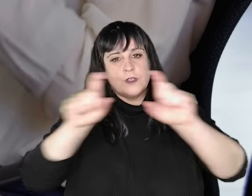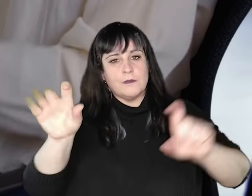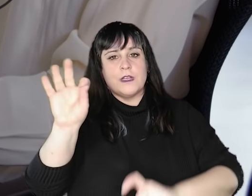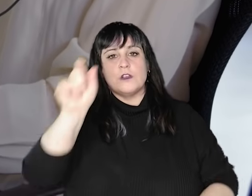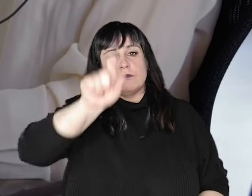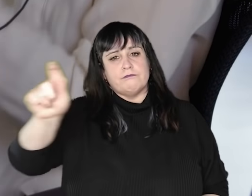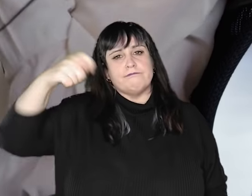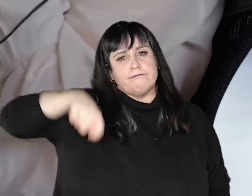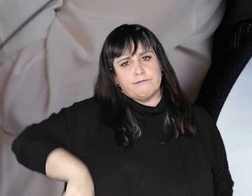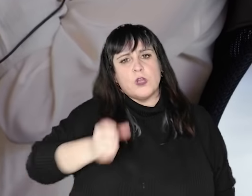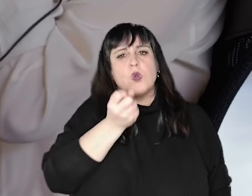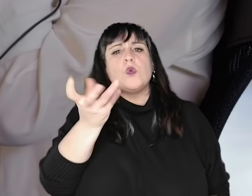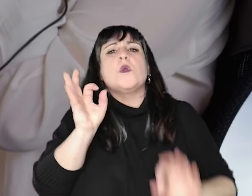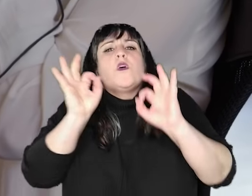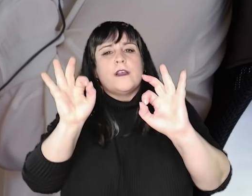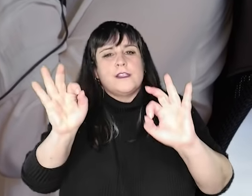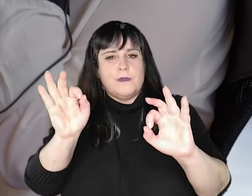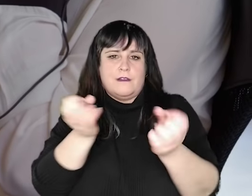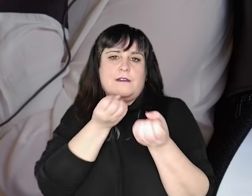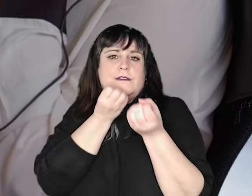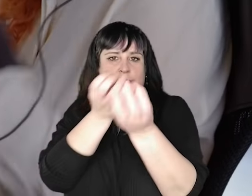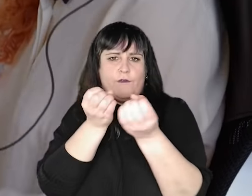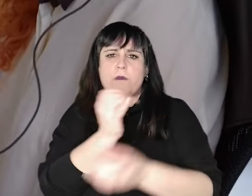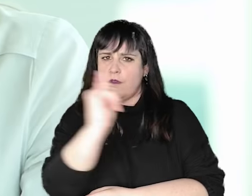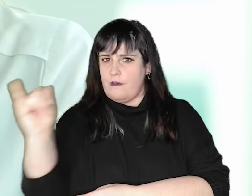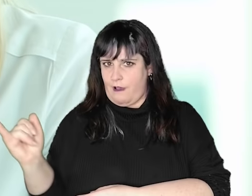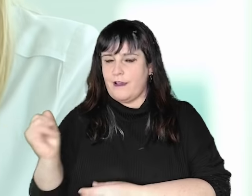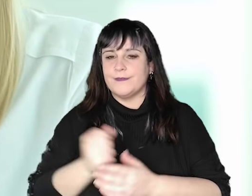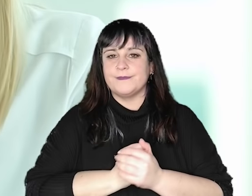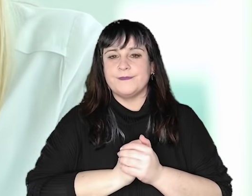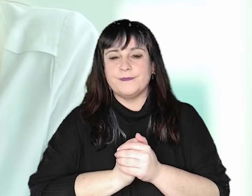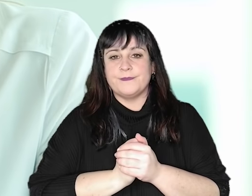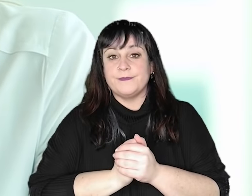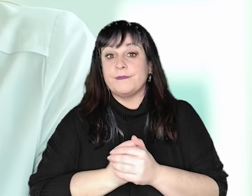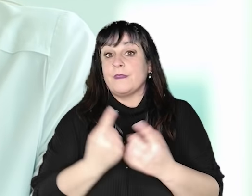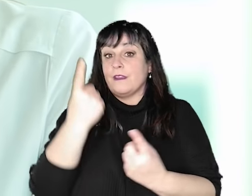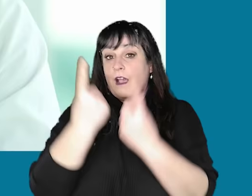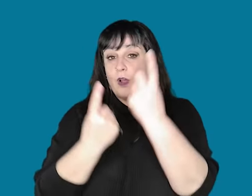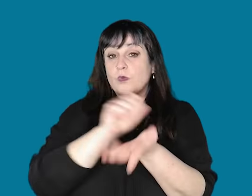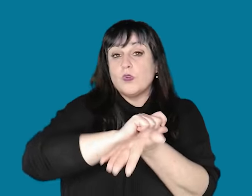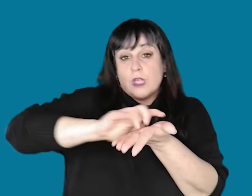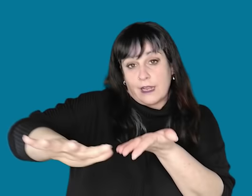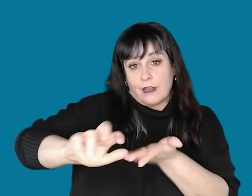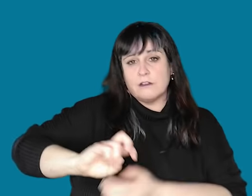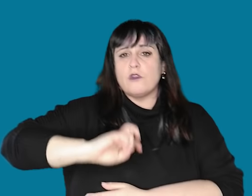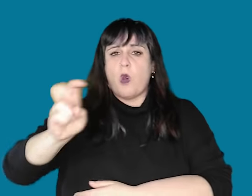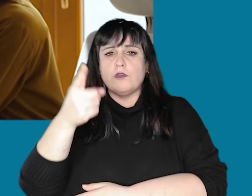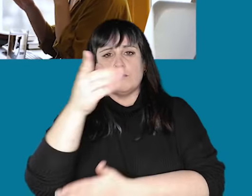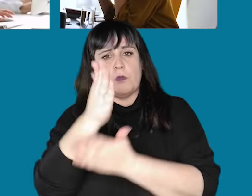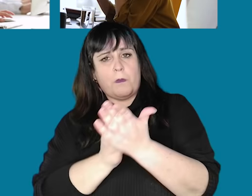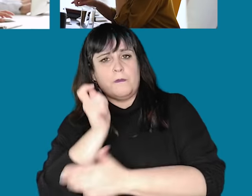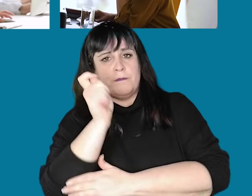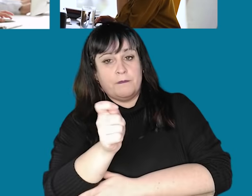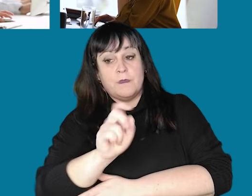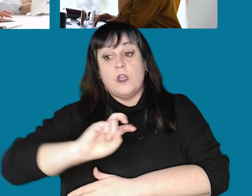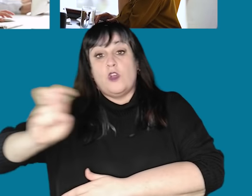muchas administraciones empresas y profesionales tienen números especiales para facilitar información o prestar servicios unos son gratuitos